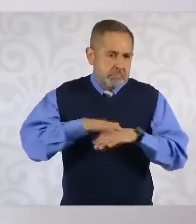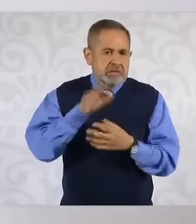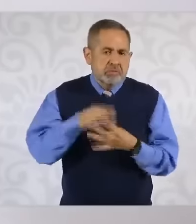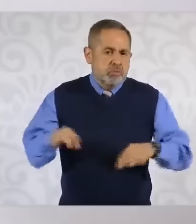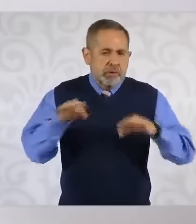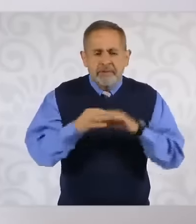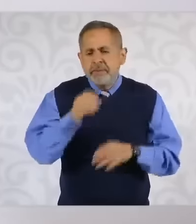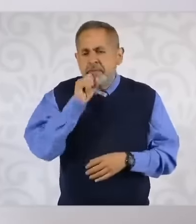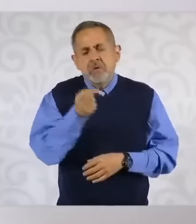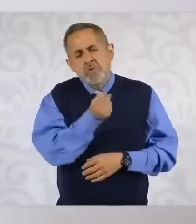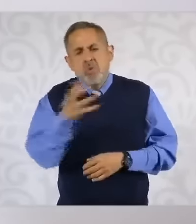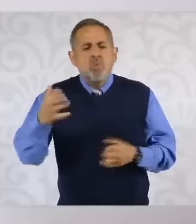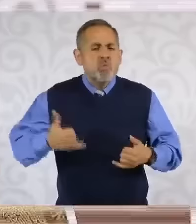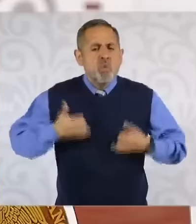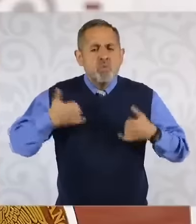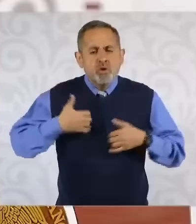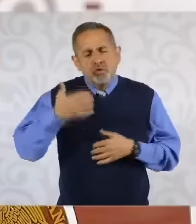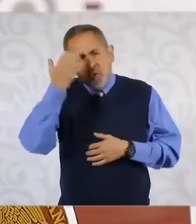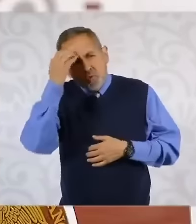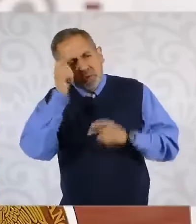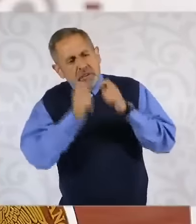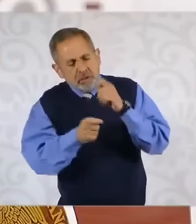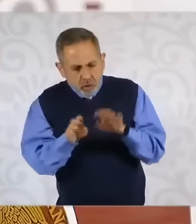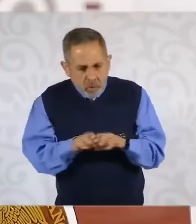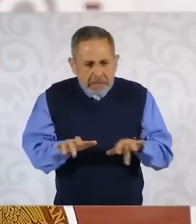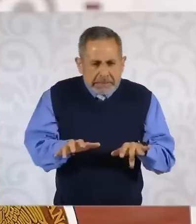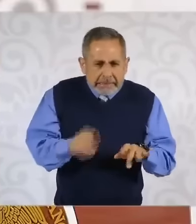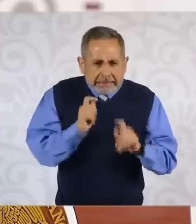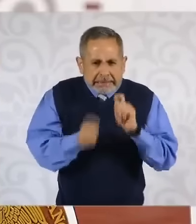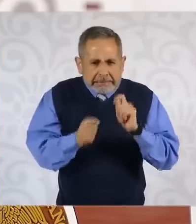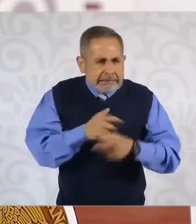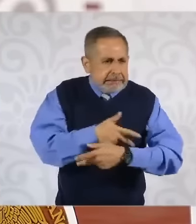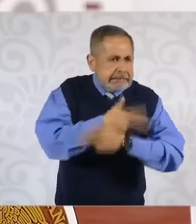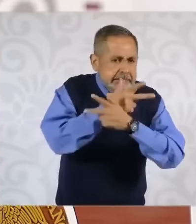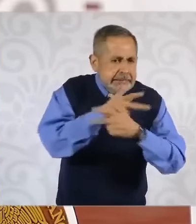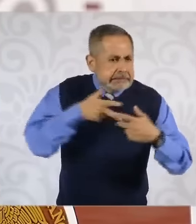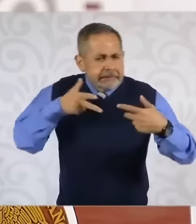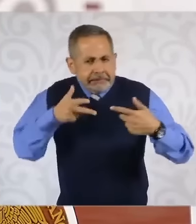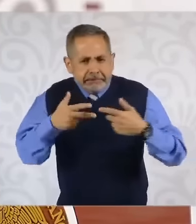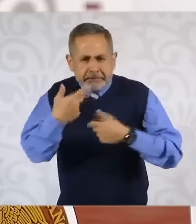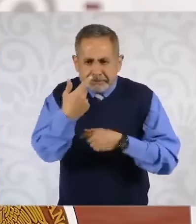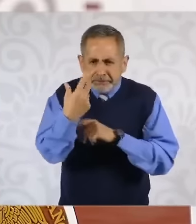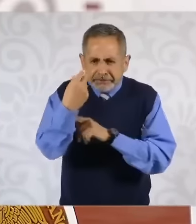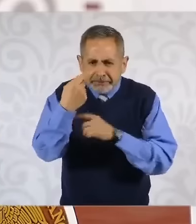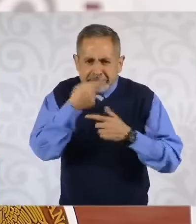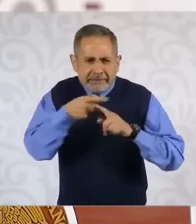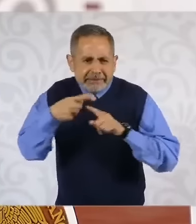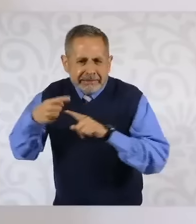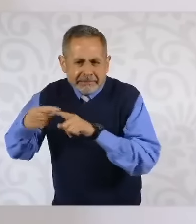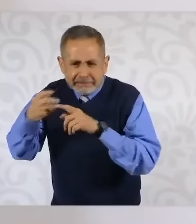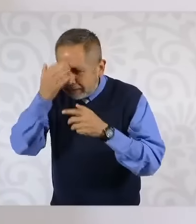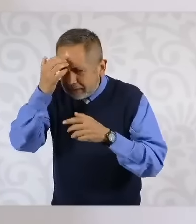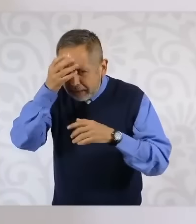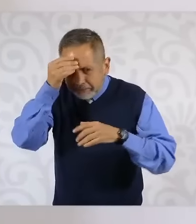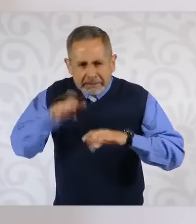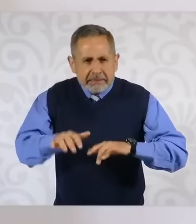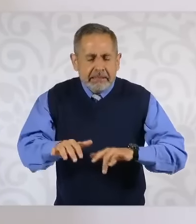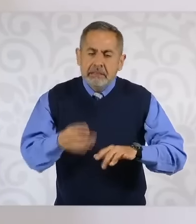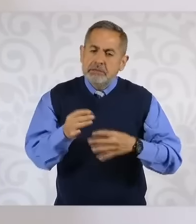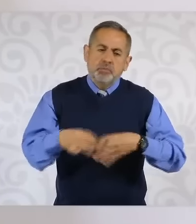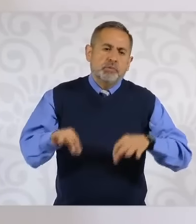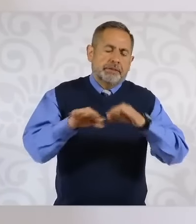las jóvenes, conozcan la cultura digital, tienen que incorporarse, también es muy importante este enfoque.